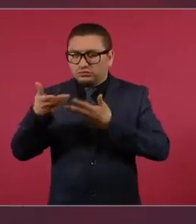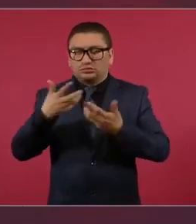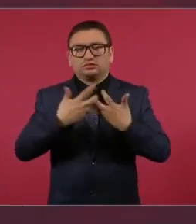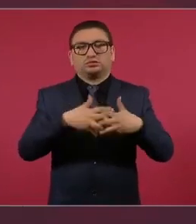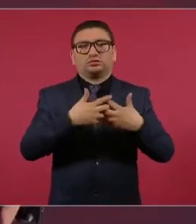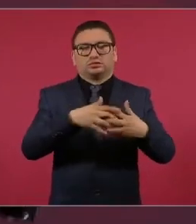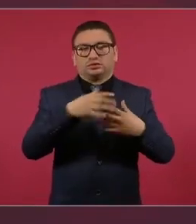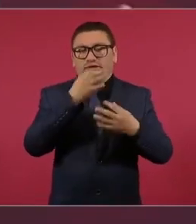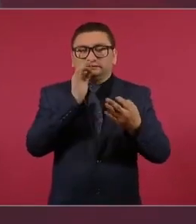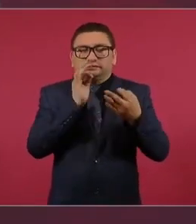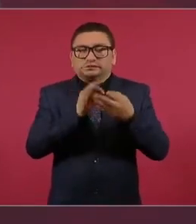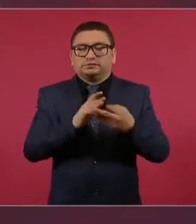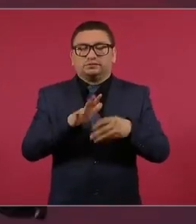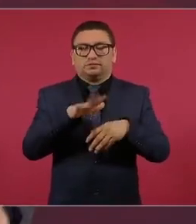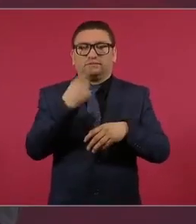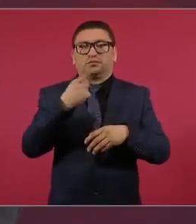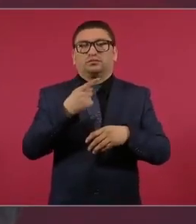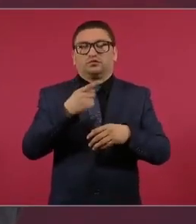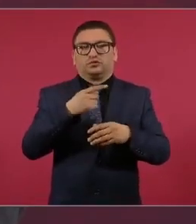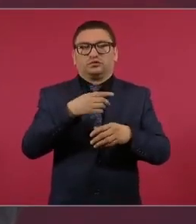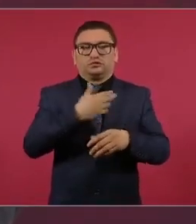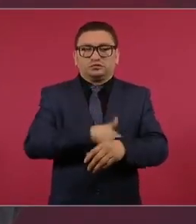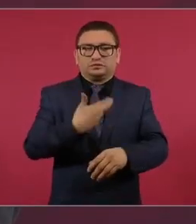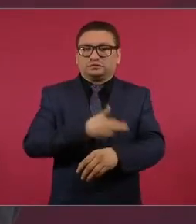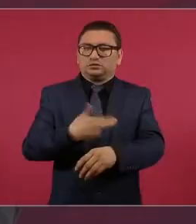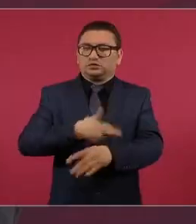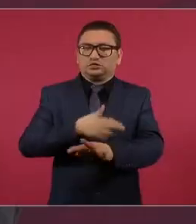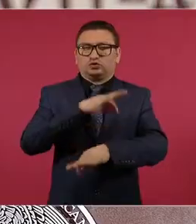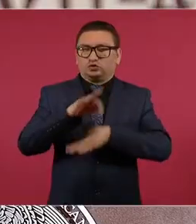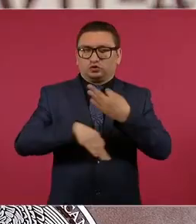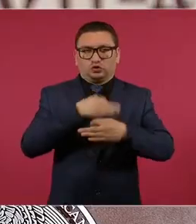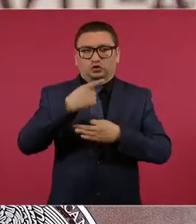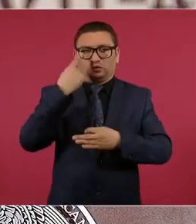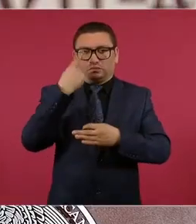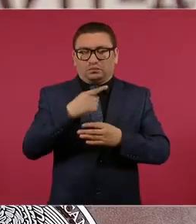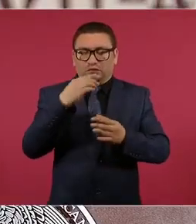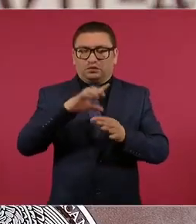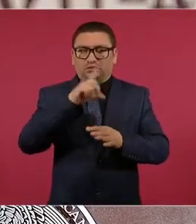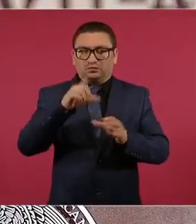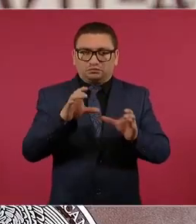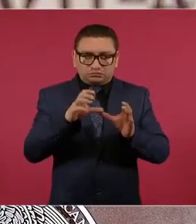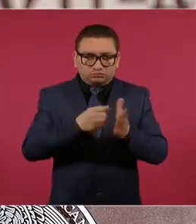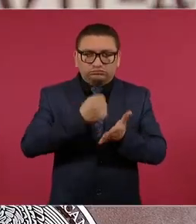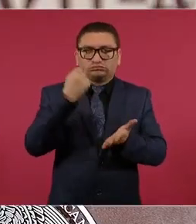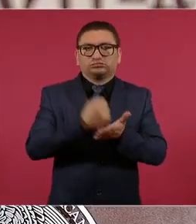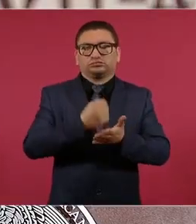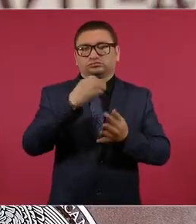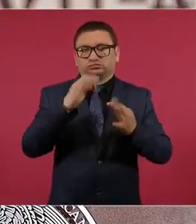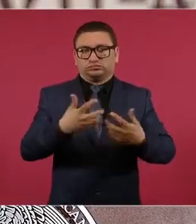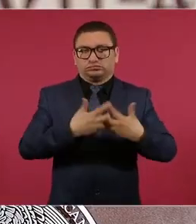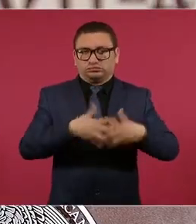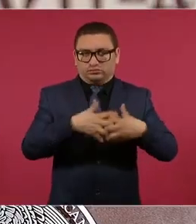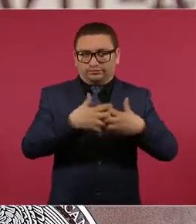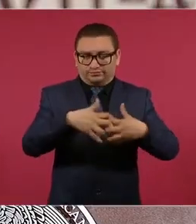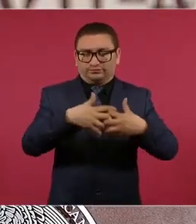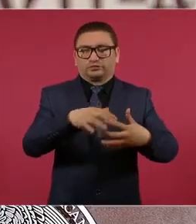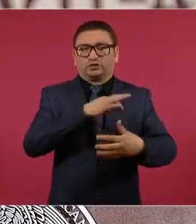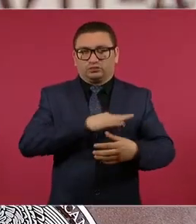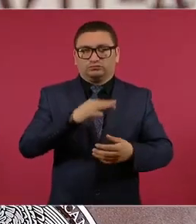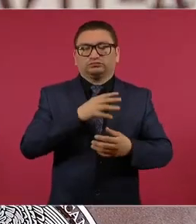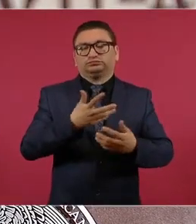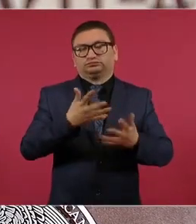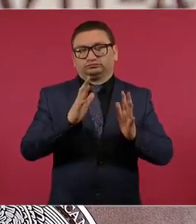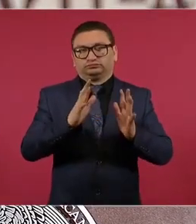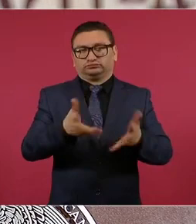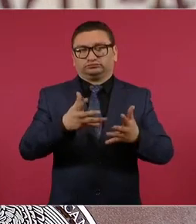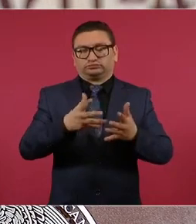Está muy cerca ya de completar todo el dosier eh Para tener tener la acreditación de buenas prácticas de manufactura y poder producir